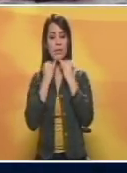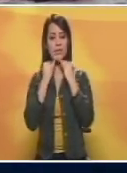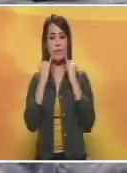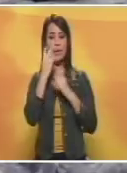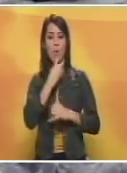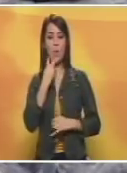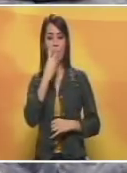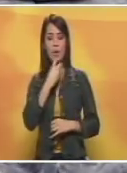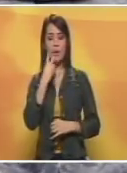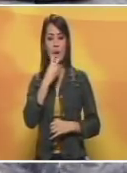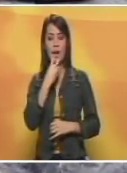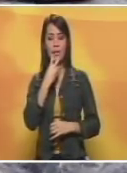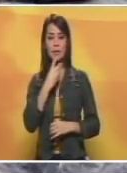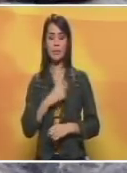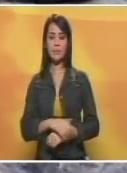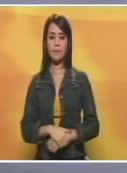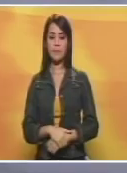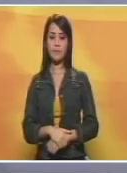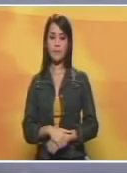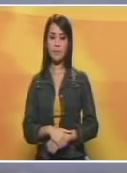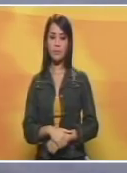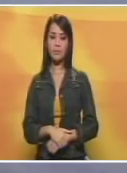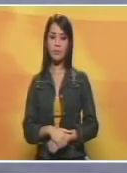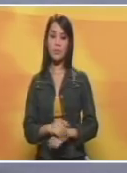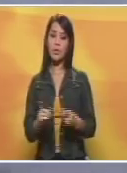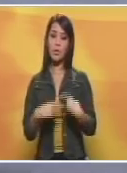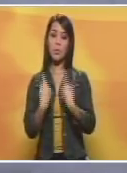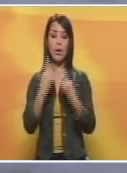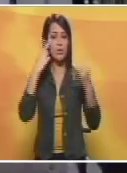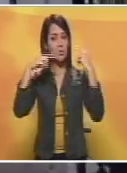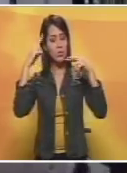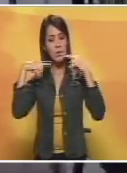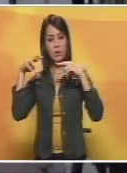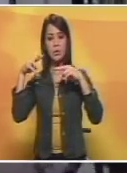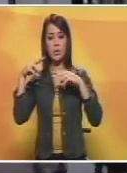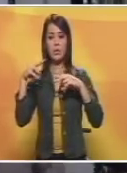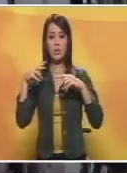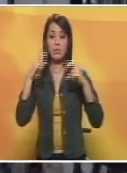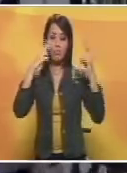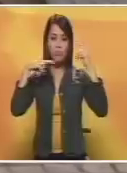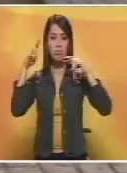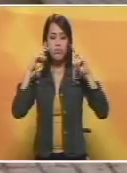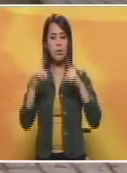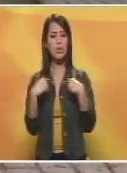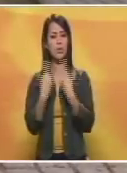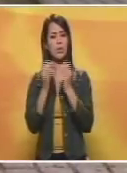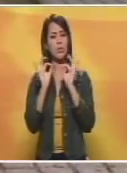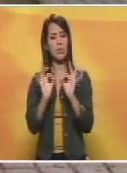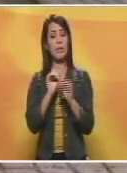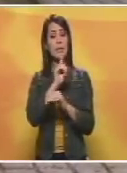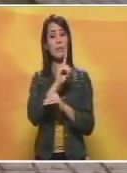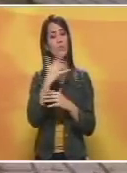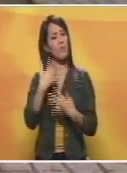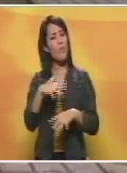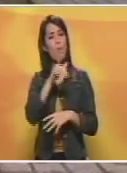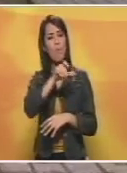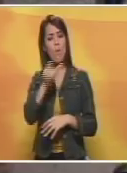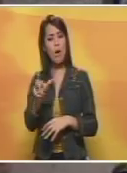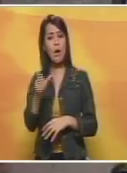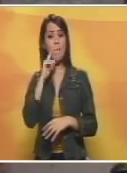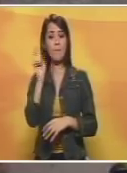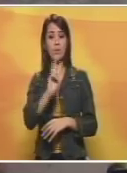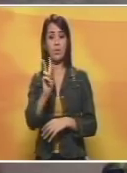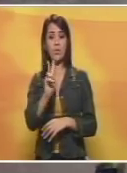británico inglés americano sectores turísticos como el rodadero centro histórico y taganga son los sitios predilectos de cientos de venezolanos que